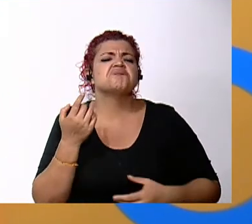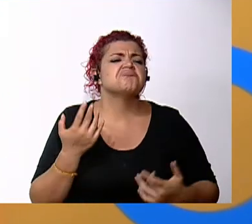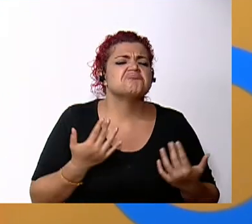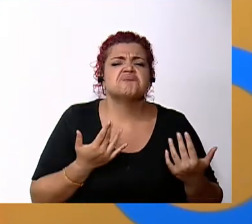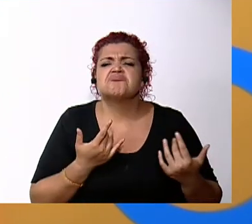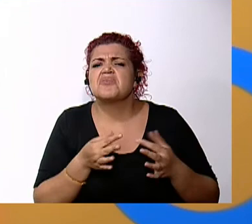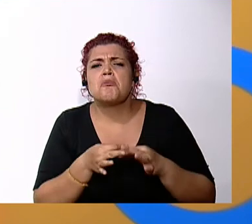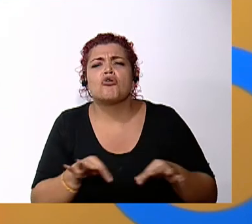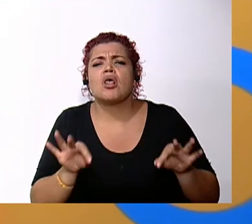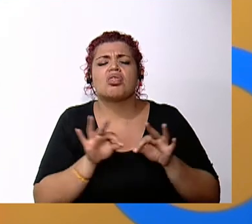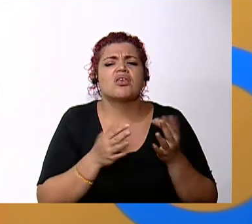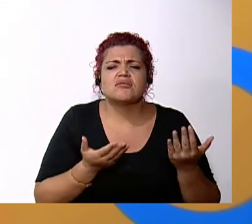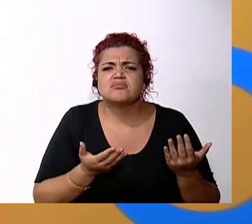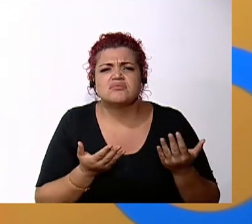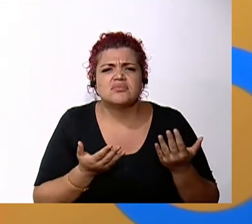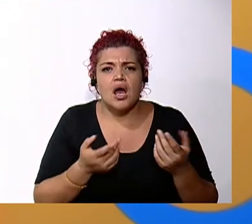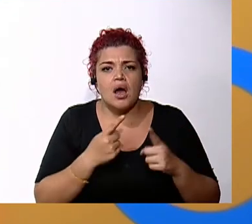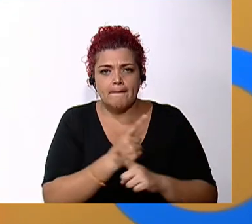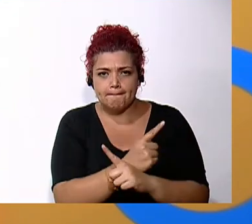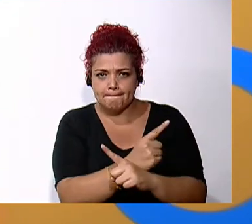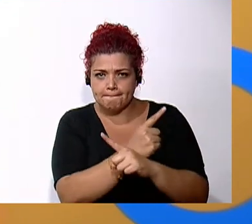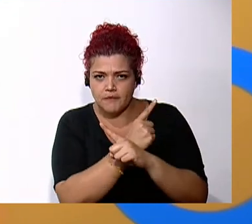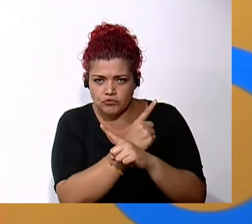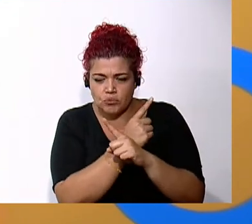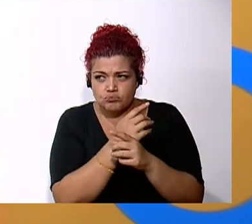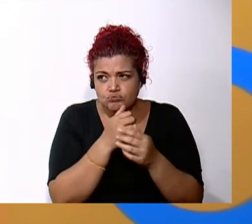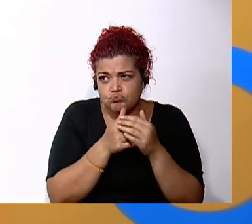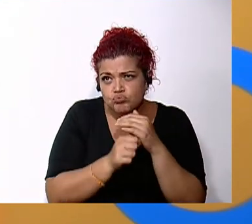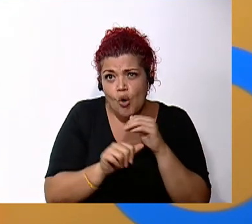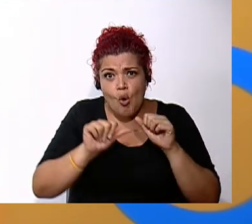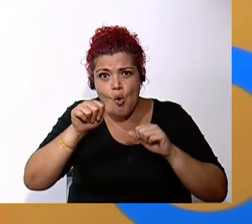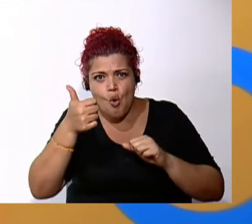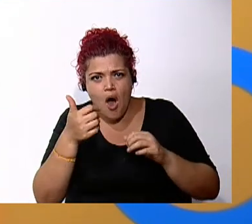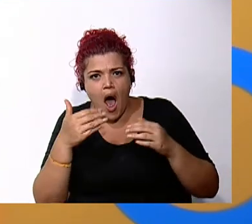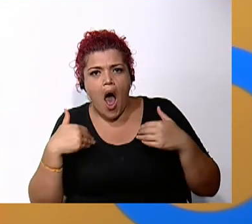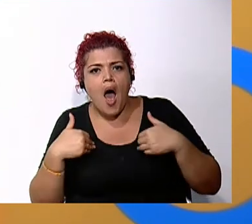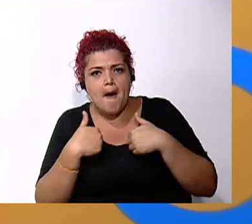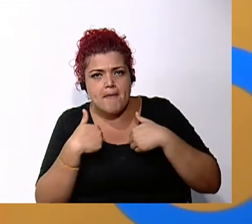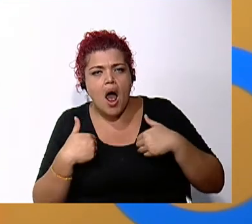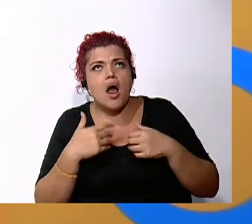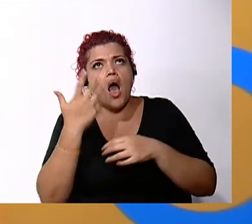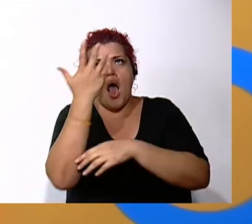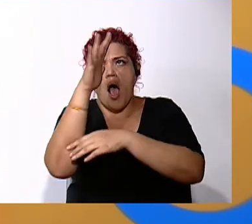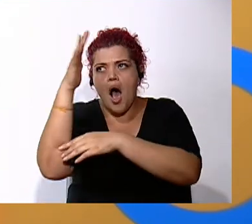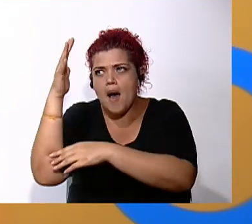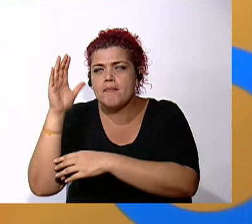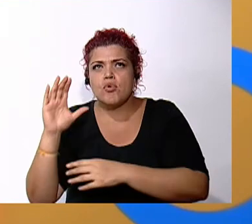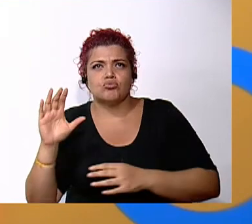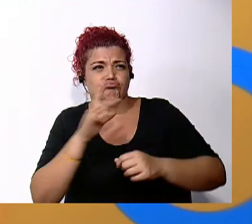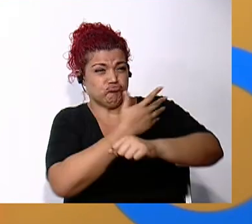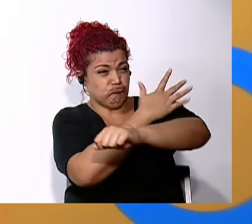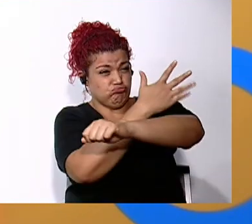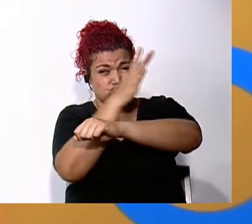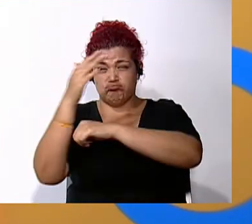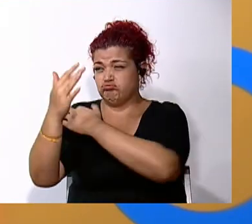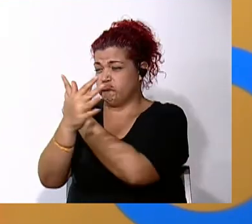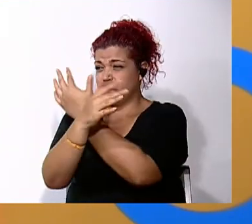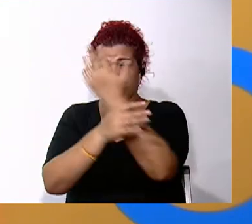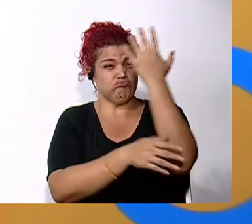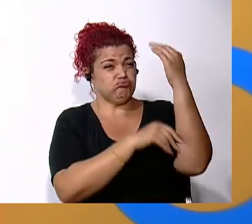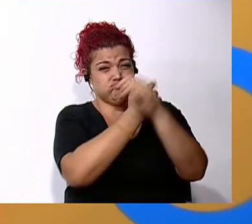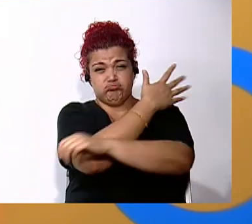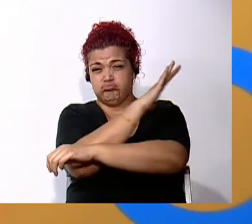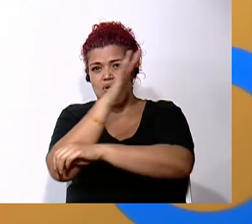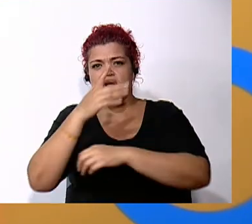función muy importante, que es la protección y albergue de otros animales. En los árboles, en los bosques, viven animales